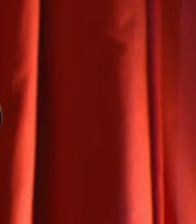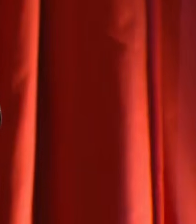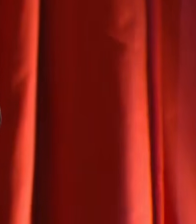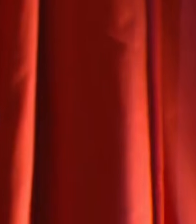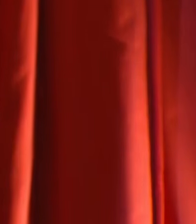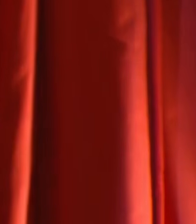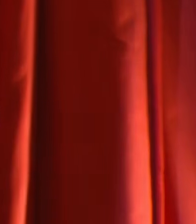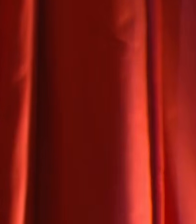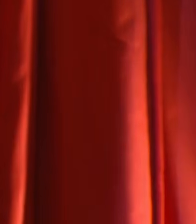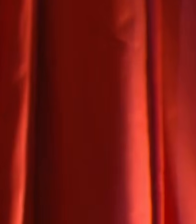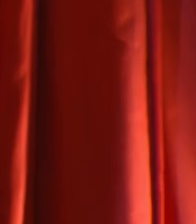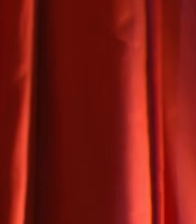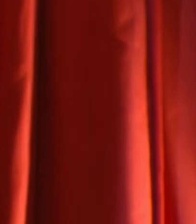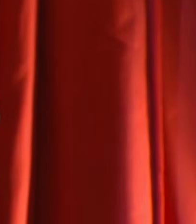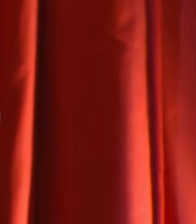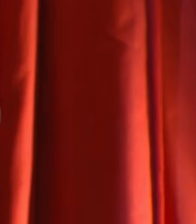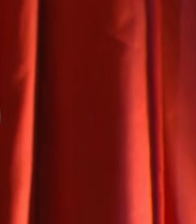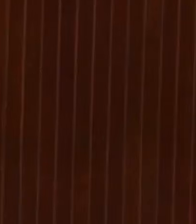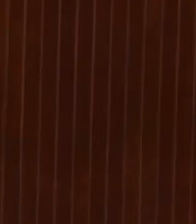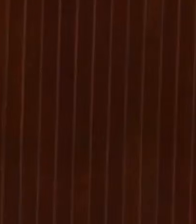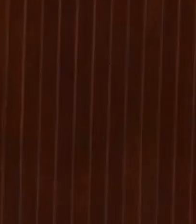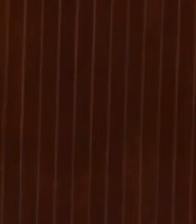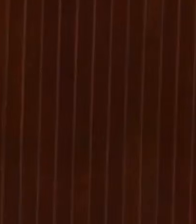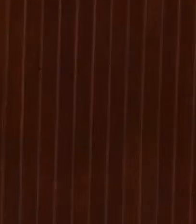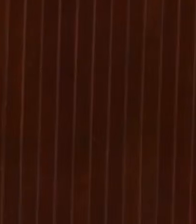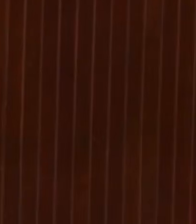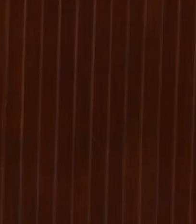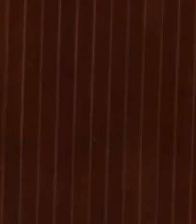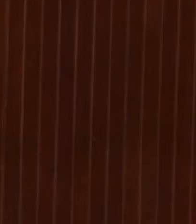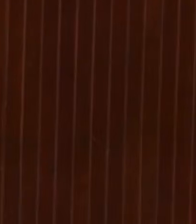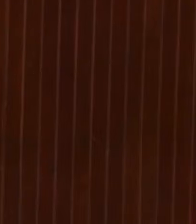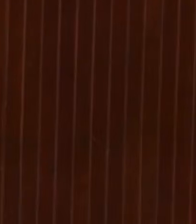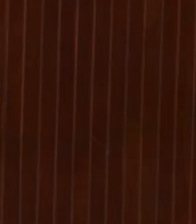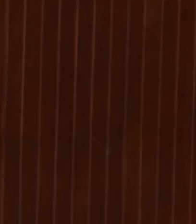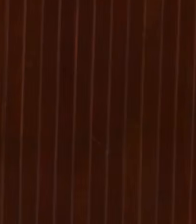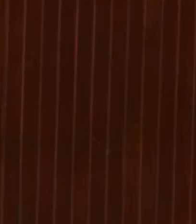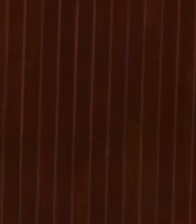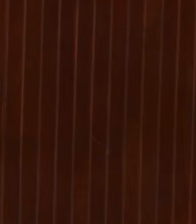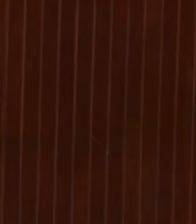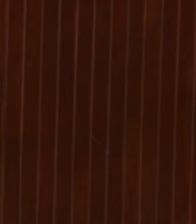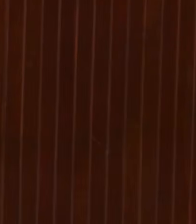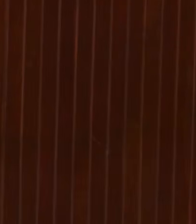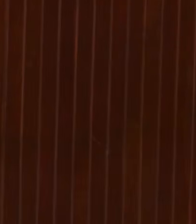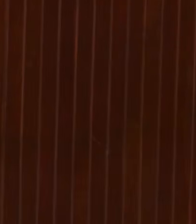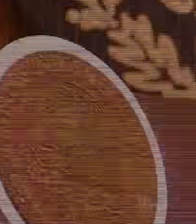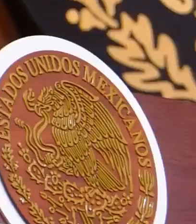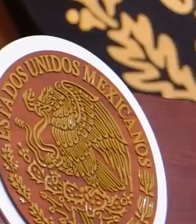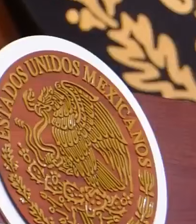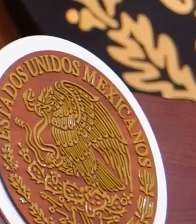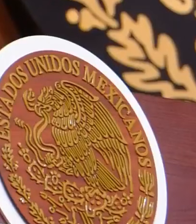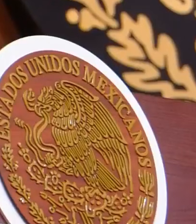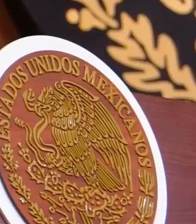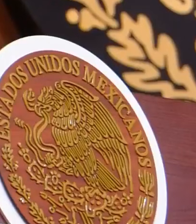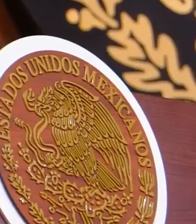privilegios, sino acabar con ellos. Una transformación que recupera el sentido social de la Constitución